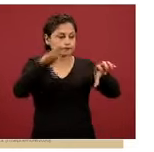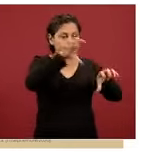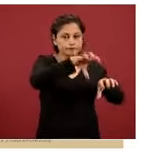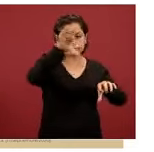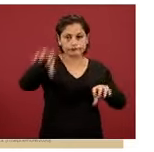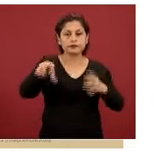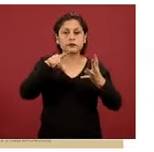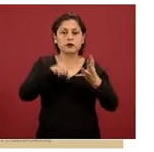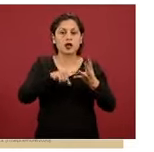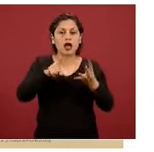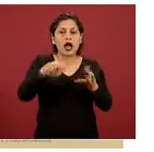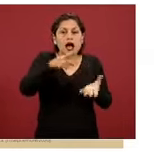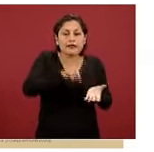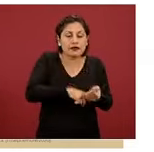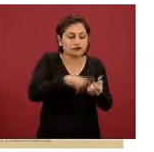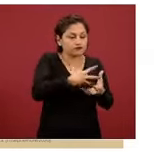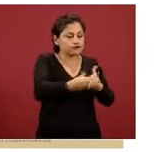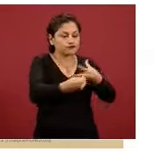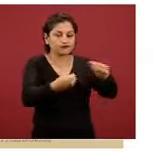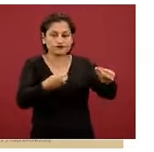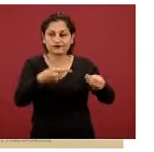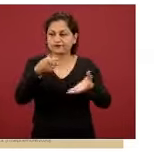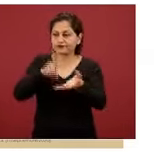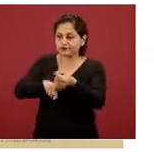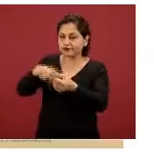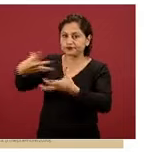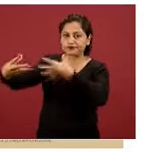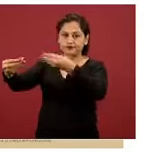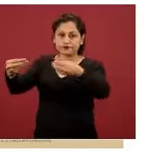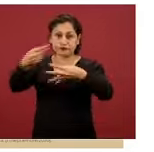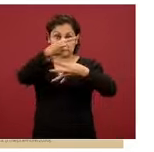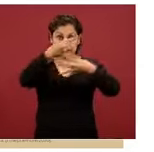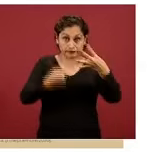comunitaria. Esto es importante porque también permite